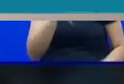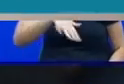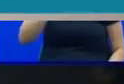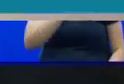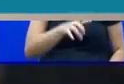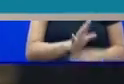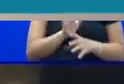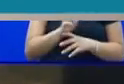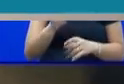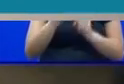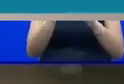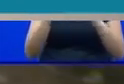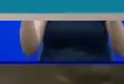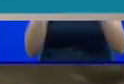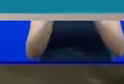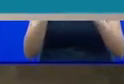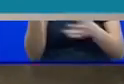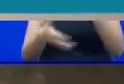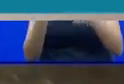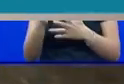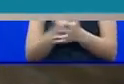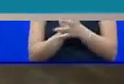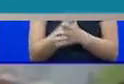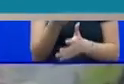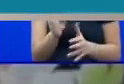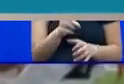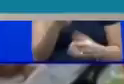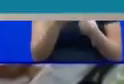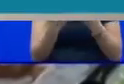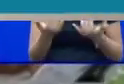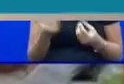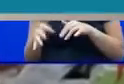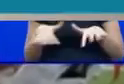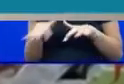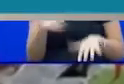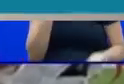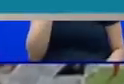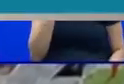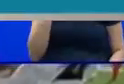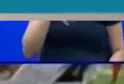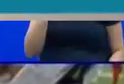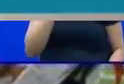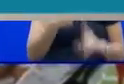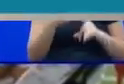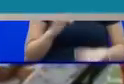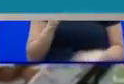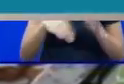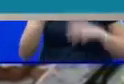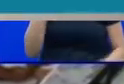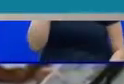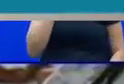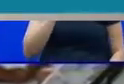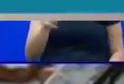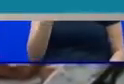Esta potente sacudida provocó escenas de pánico entre los locales y visitantes, porque hay que decir que es una de las islas